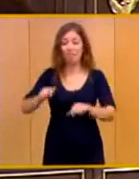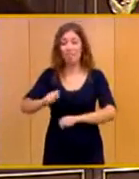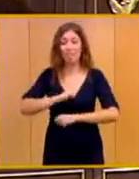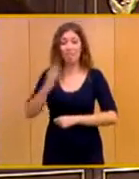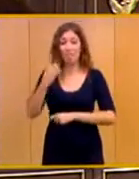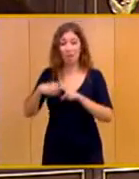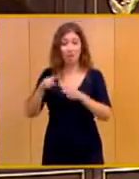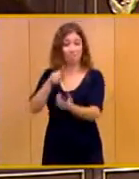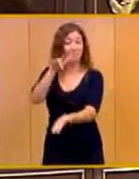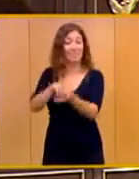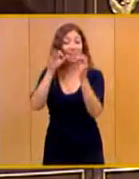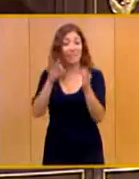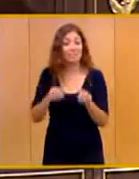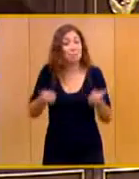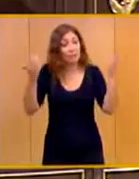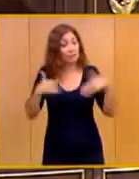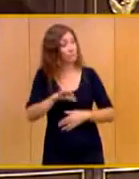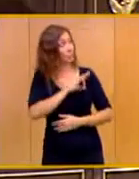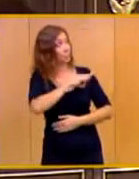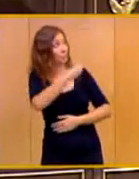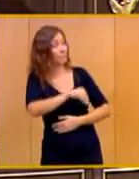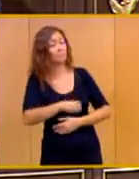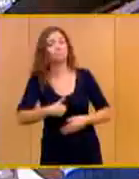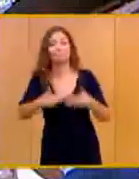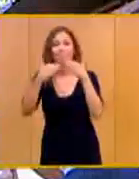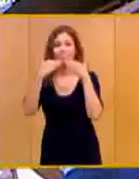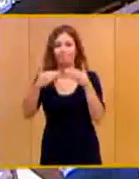inevitable. Nada más, señor presidente, y muchas gracias.